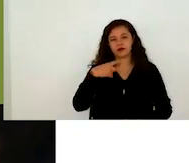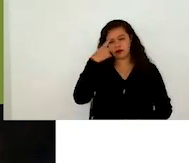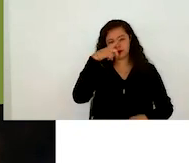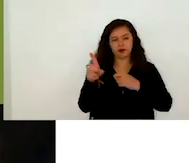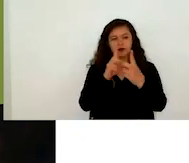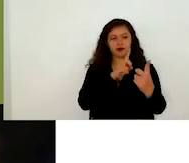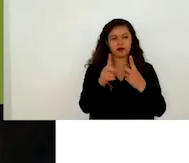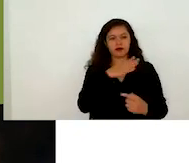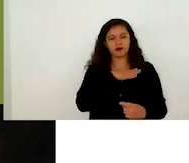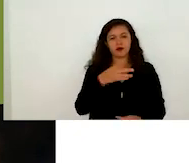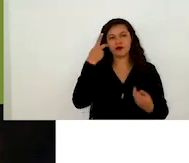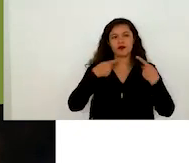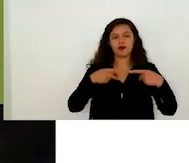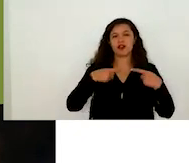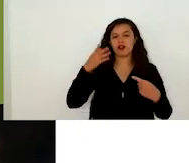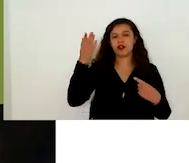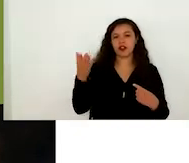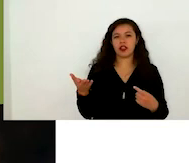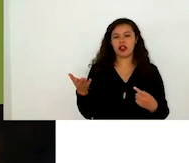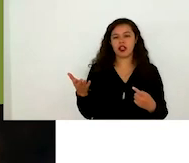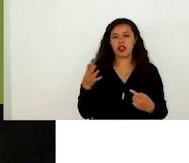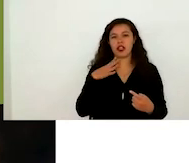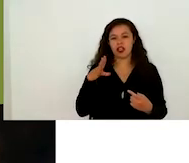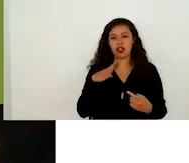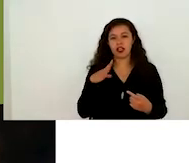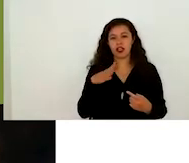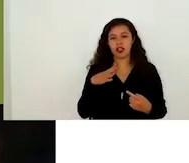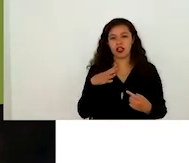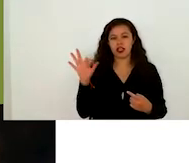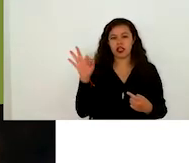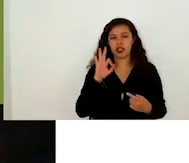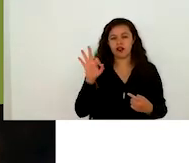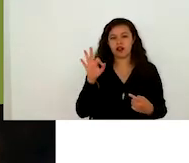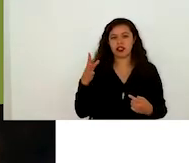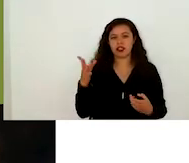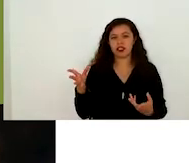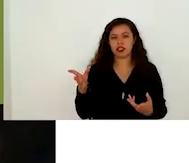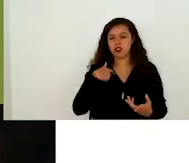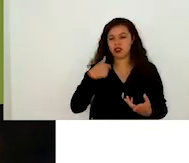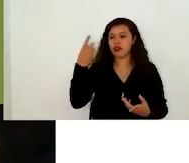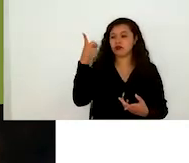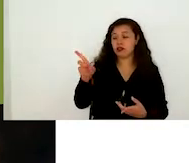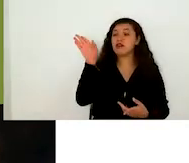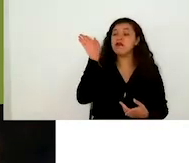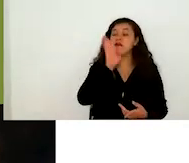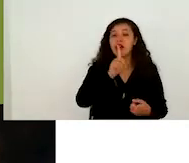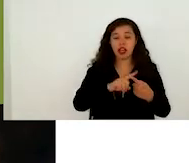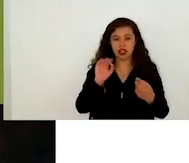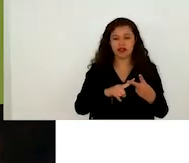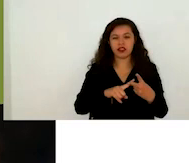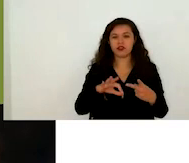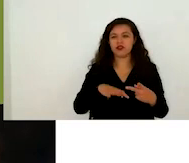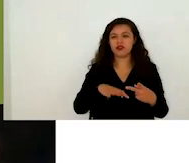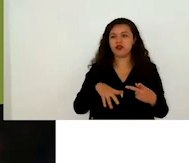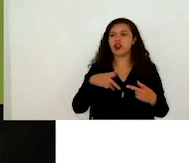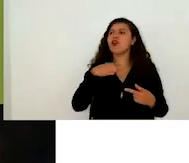esta persona que trae edificación que le estoy dando cada mejor la indicación que le estoy dando no es correcta no tiene el tono adecuado la